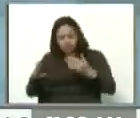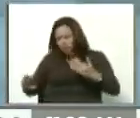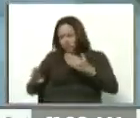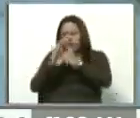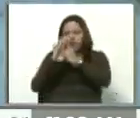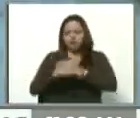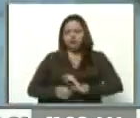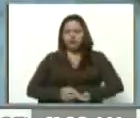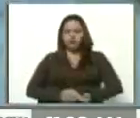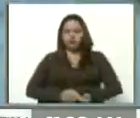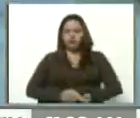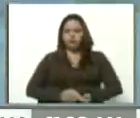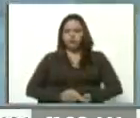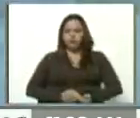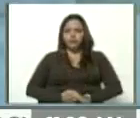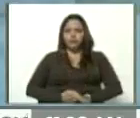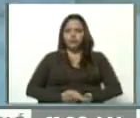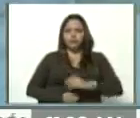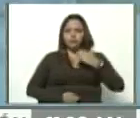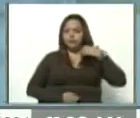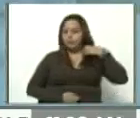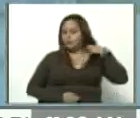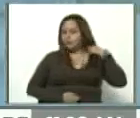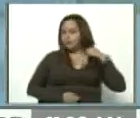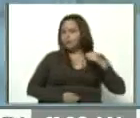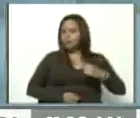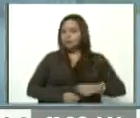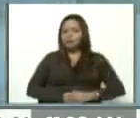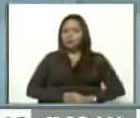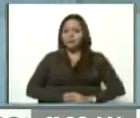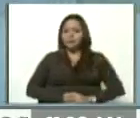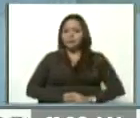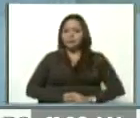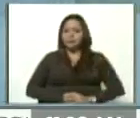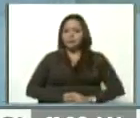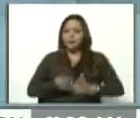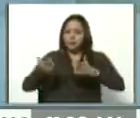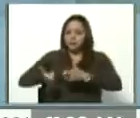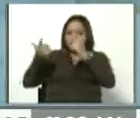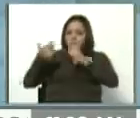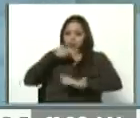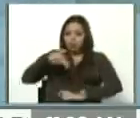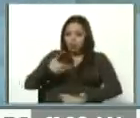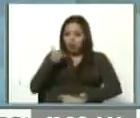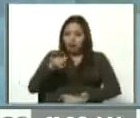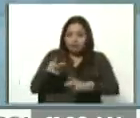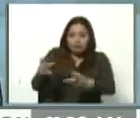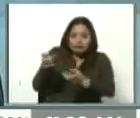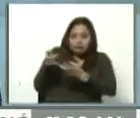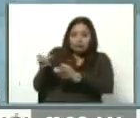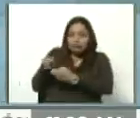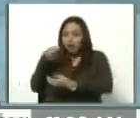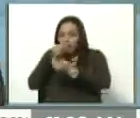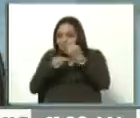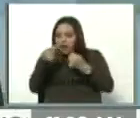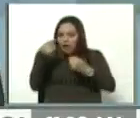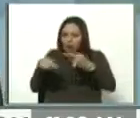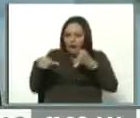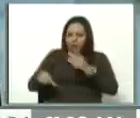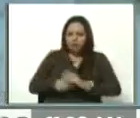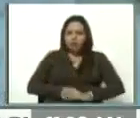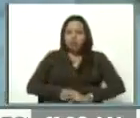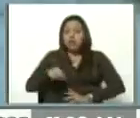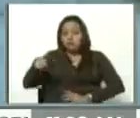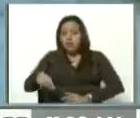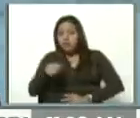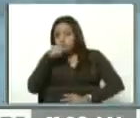solamente para permitir o que nosotros, que el Estado adquiriera productos, sino también hubo mucho bloqueo para no